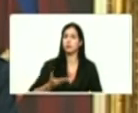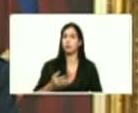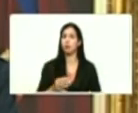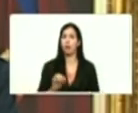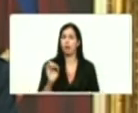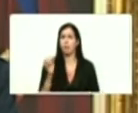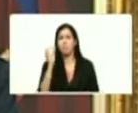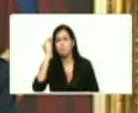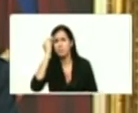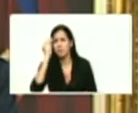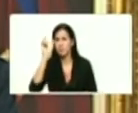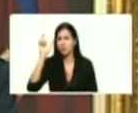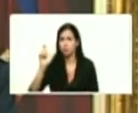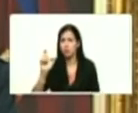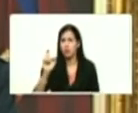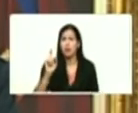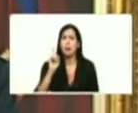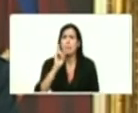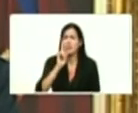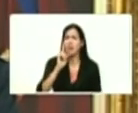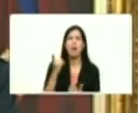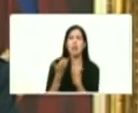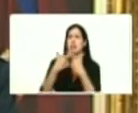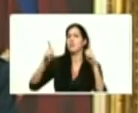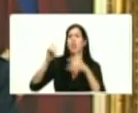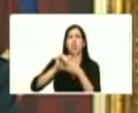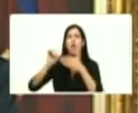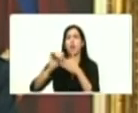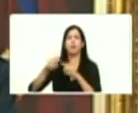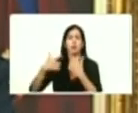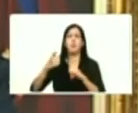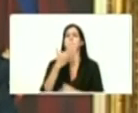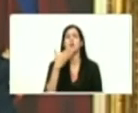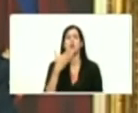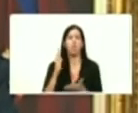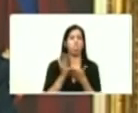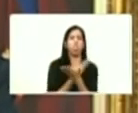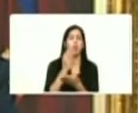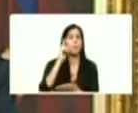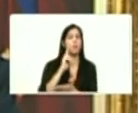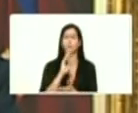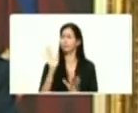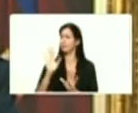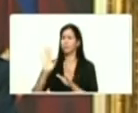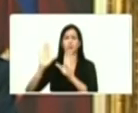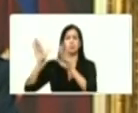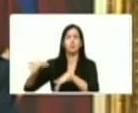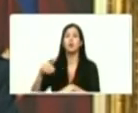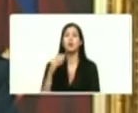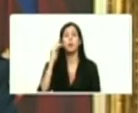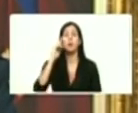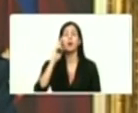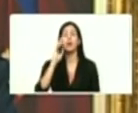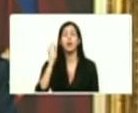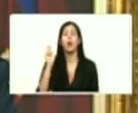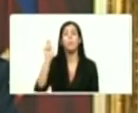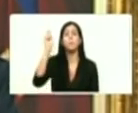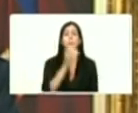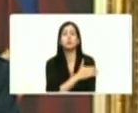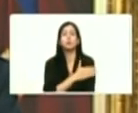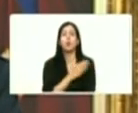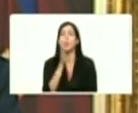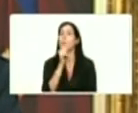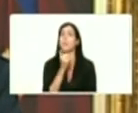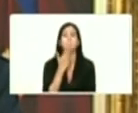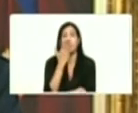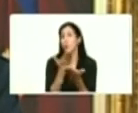venga aquí a caerse a covas que liberen el bravo que hagan esto no no no la derecha no tiene propuestas sobre esto no la tiene